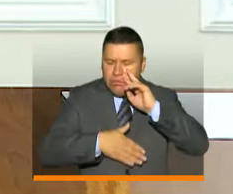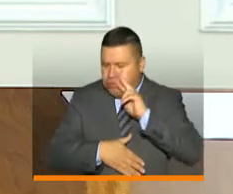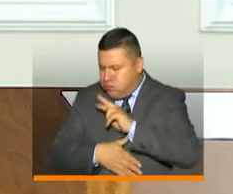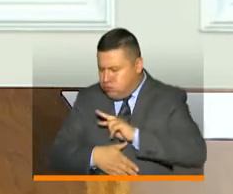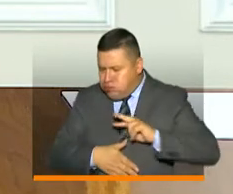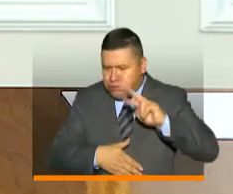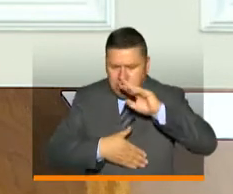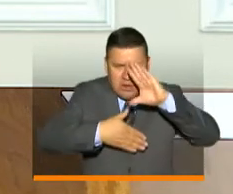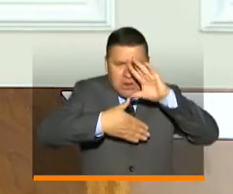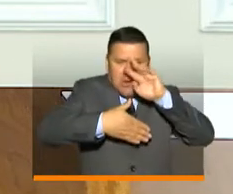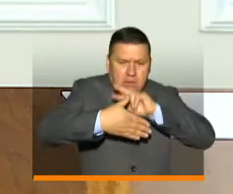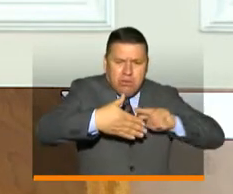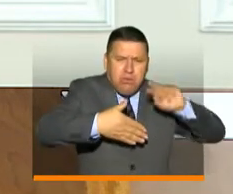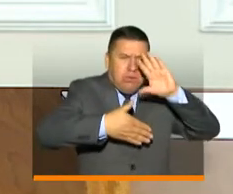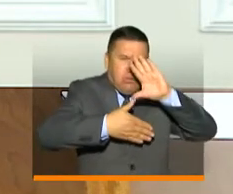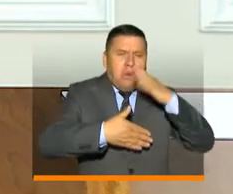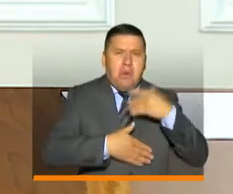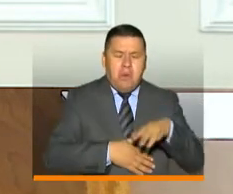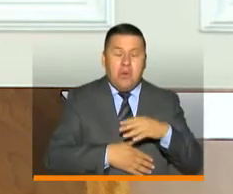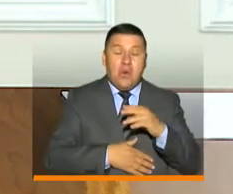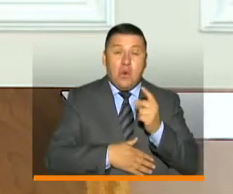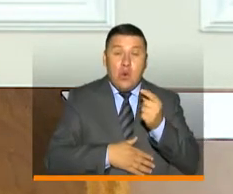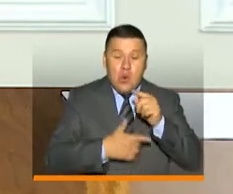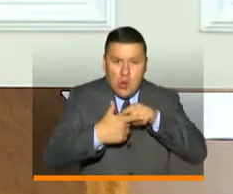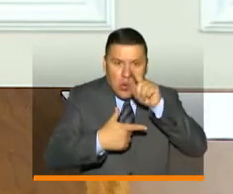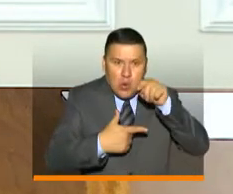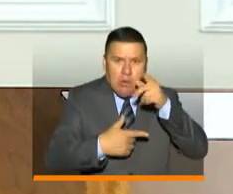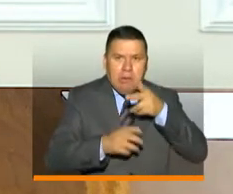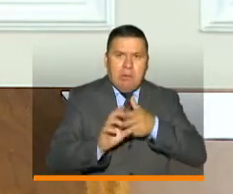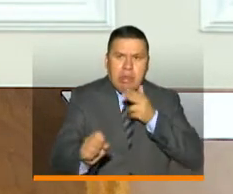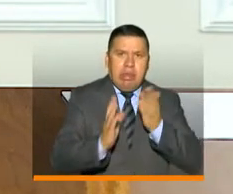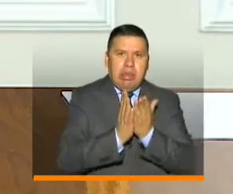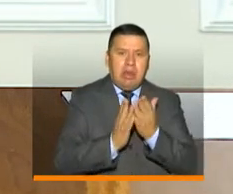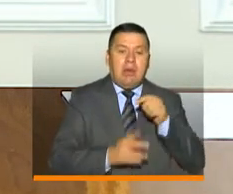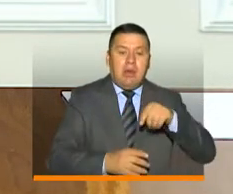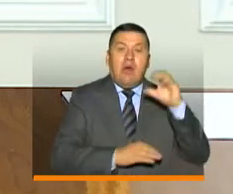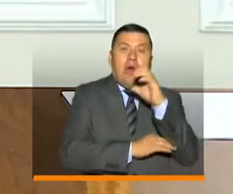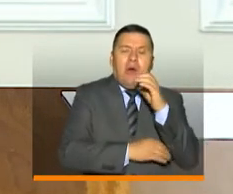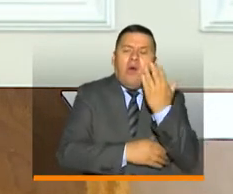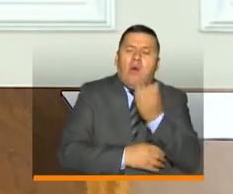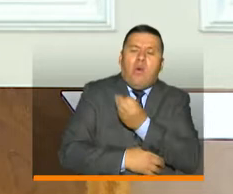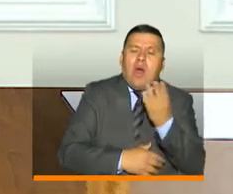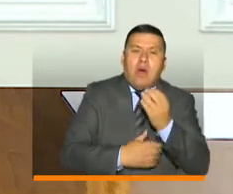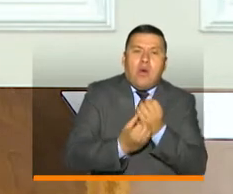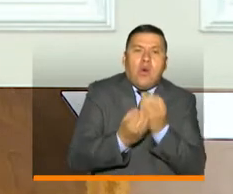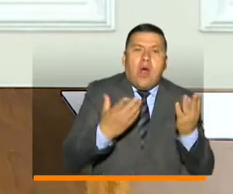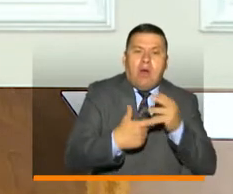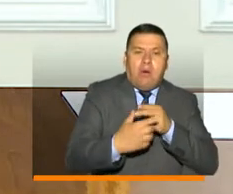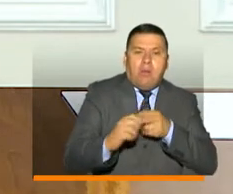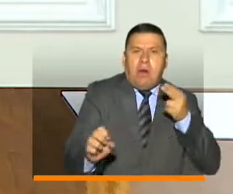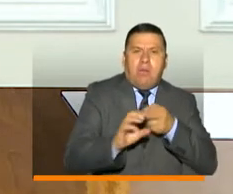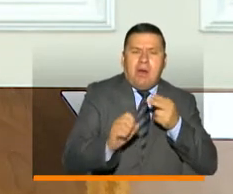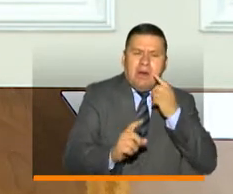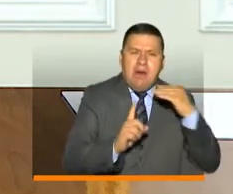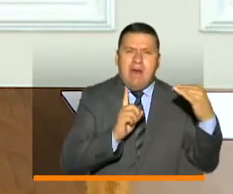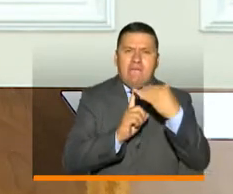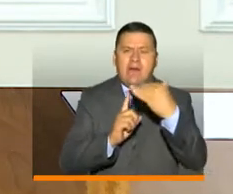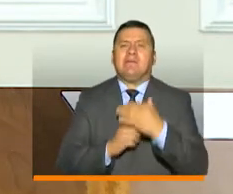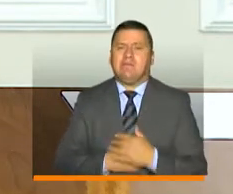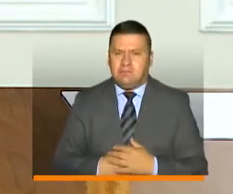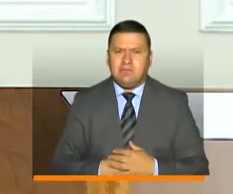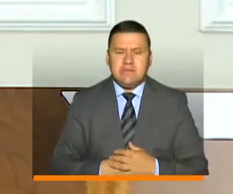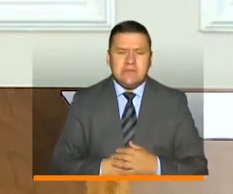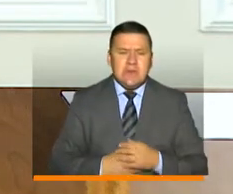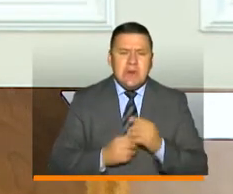esta pandemia, han sido cifras muy duras. En el caso de Colombia, donde también hemos visto esa afectación,